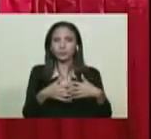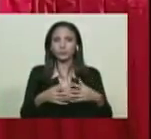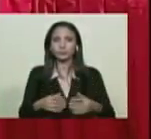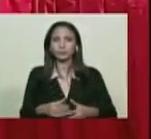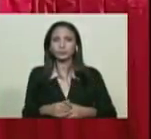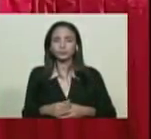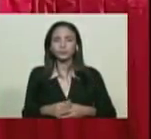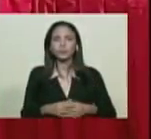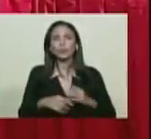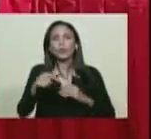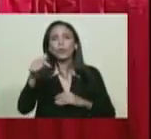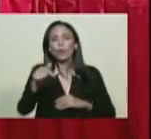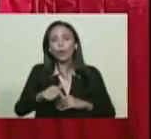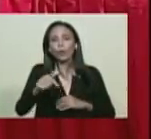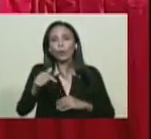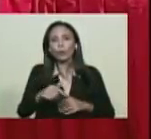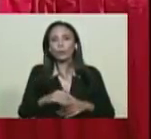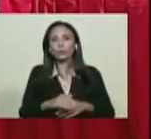hoy